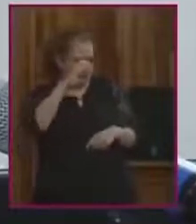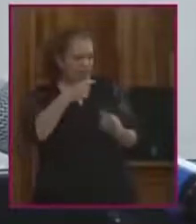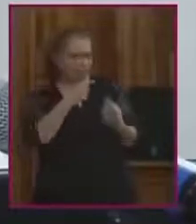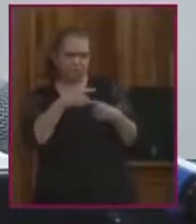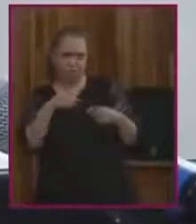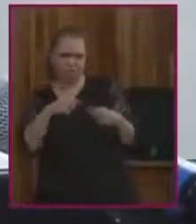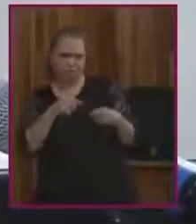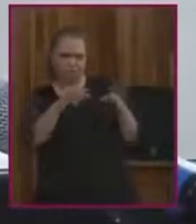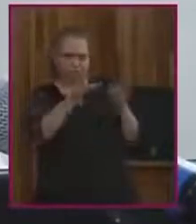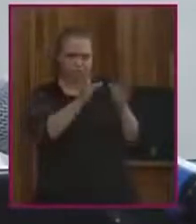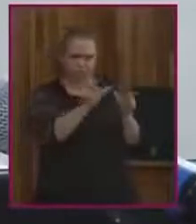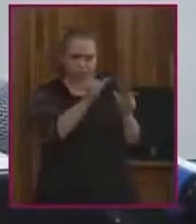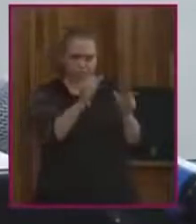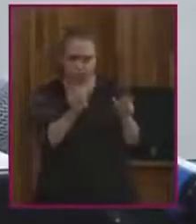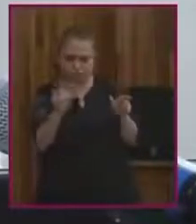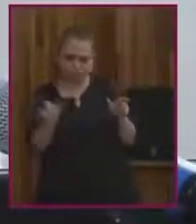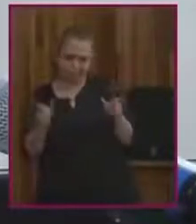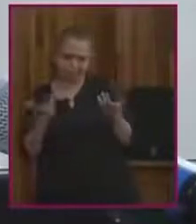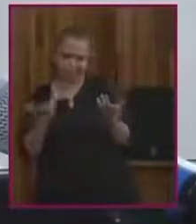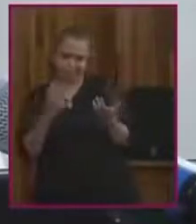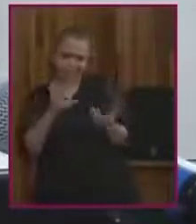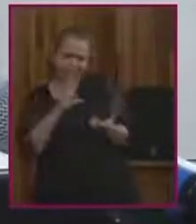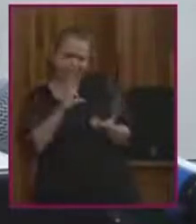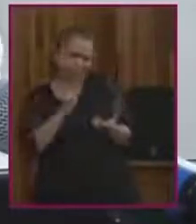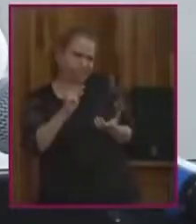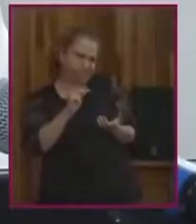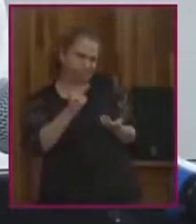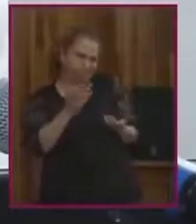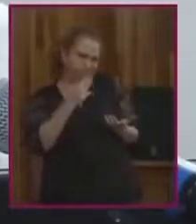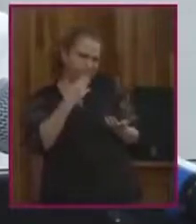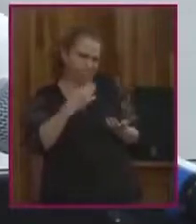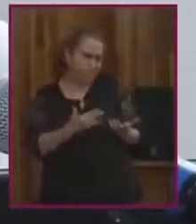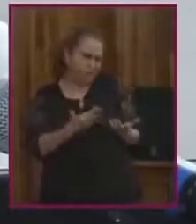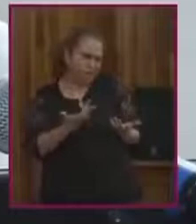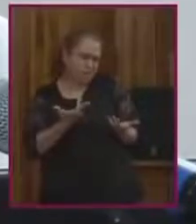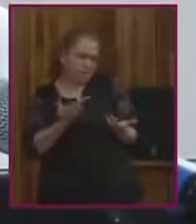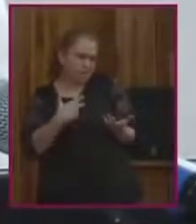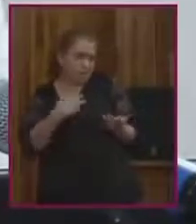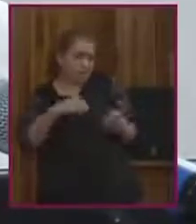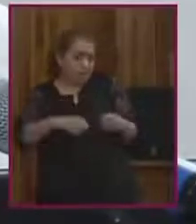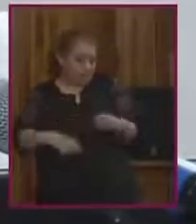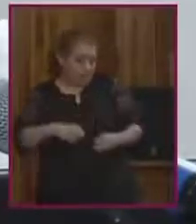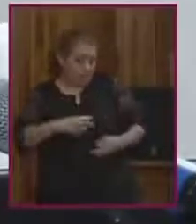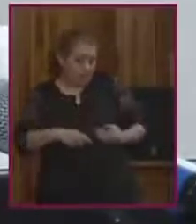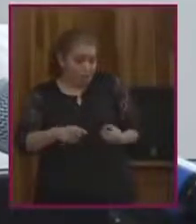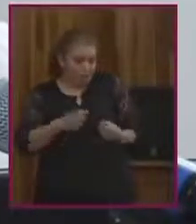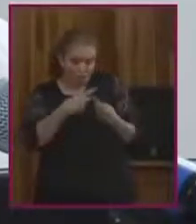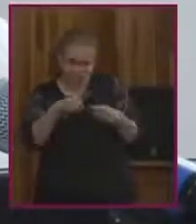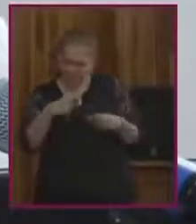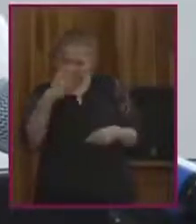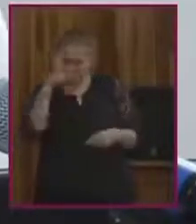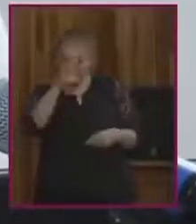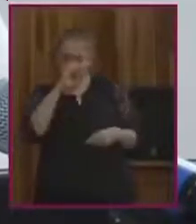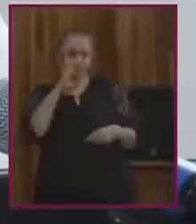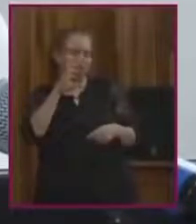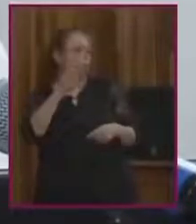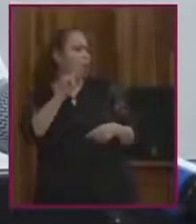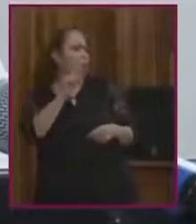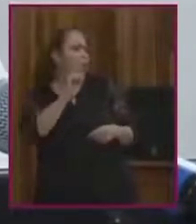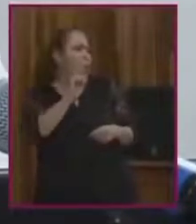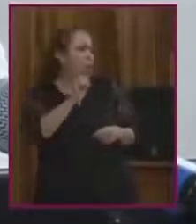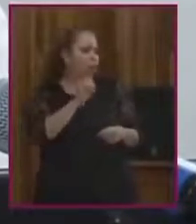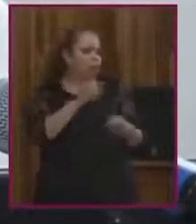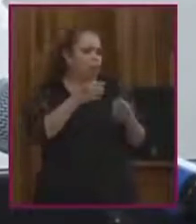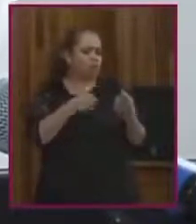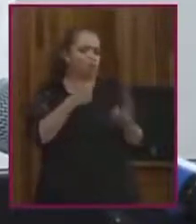me parece que no es como muy pertinente. El aparato digestivo no se da en diversas culturas y tampoco se aborda con fracciones. Se abordan